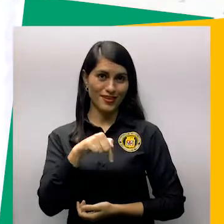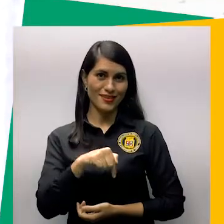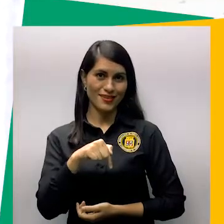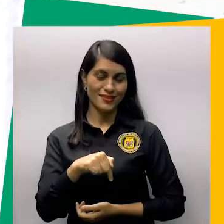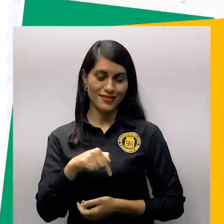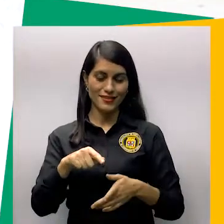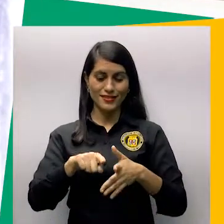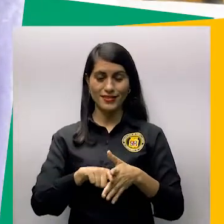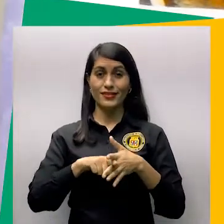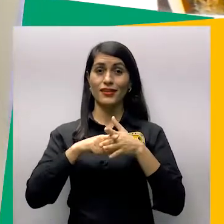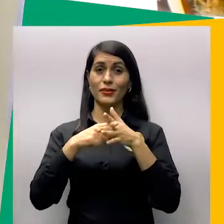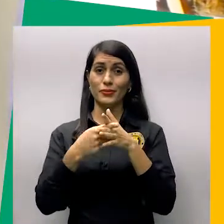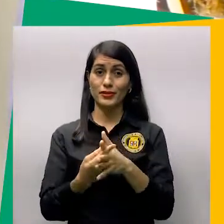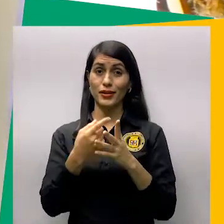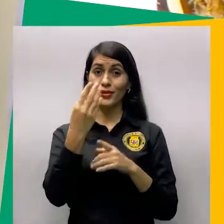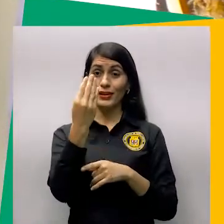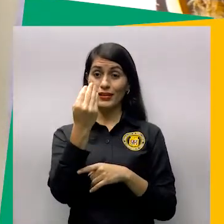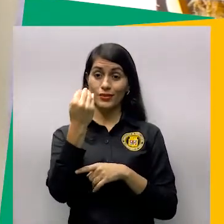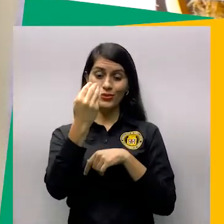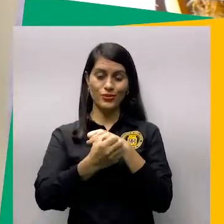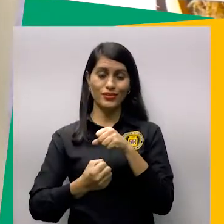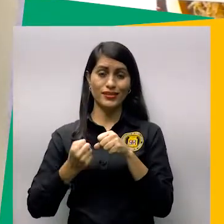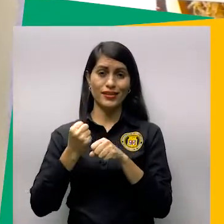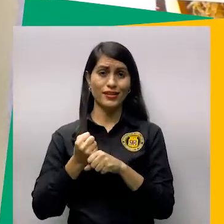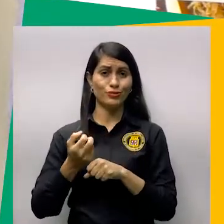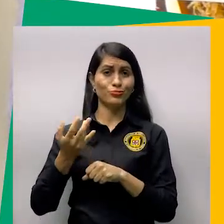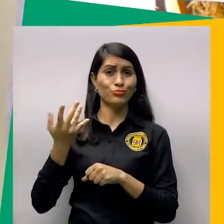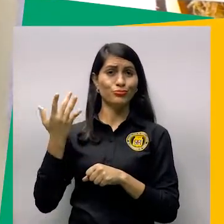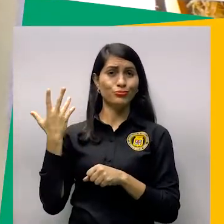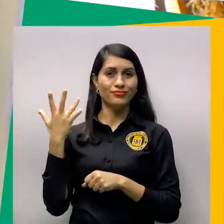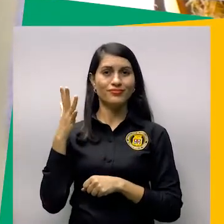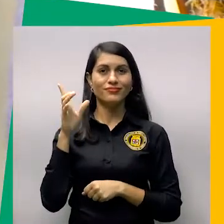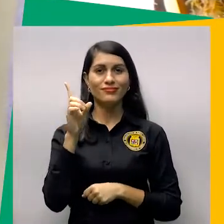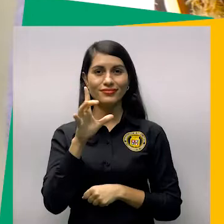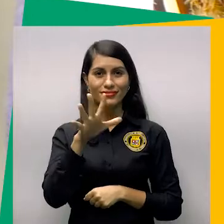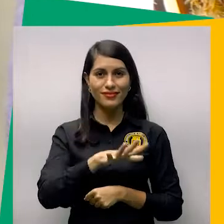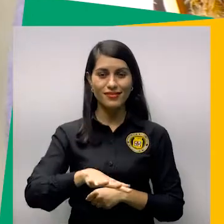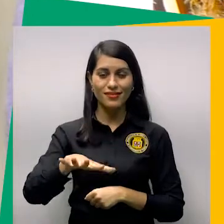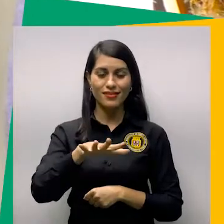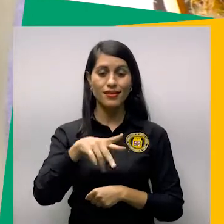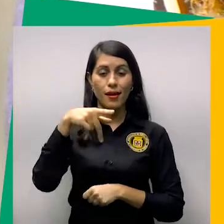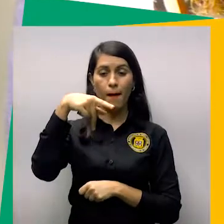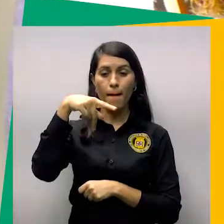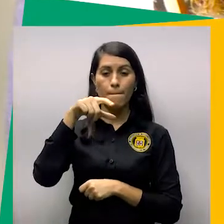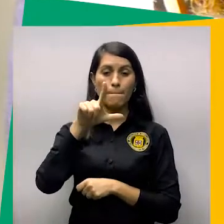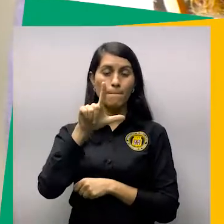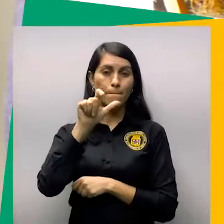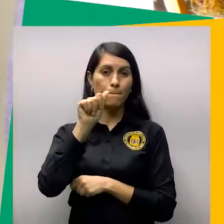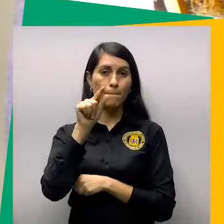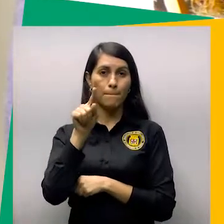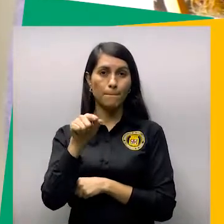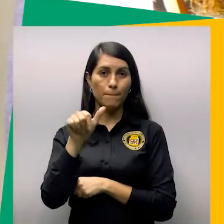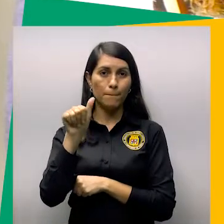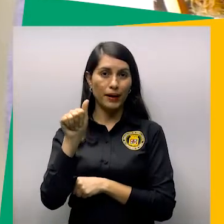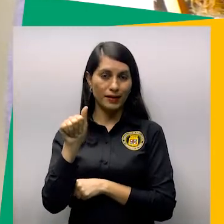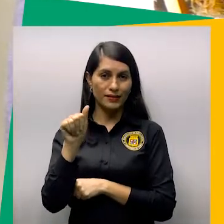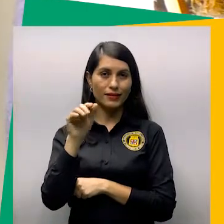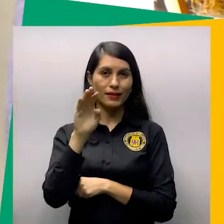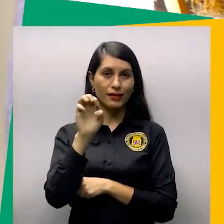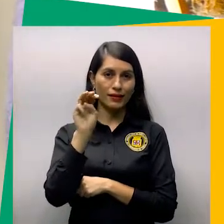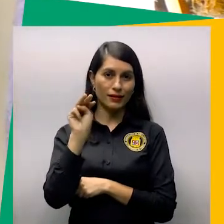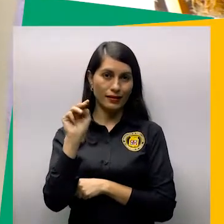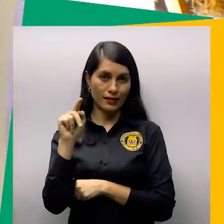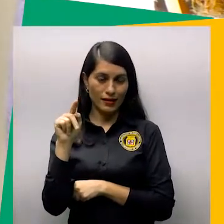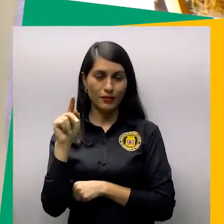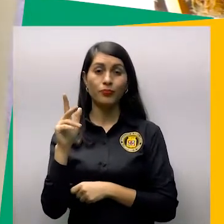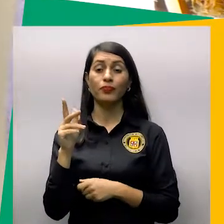Bueno, yo comencé hace 14 años en la ciudad de Puerto Cortés, en la Plaza EN. Nació pues porque vi que